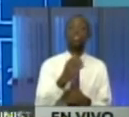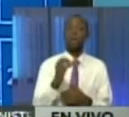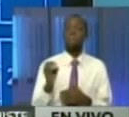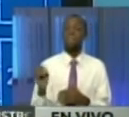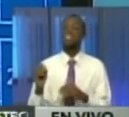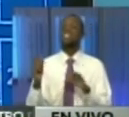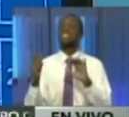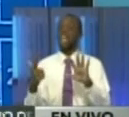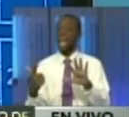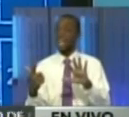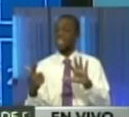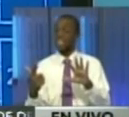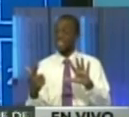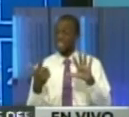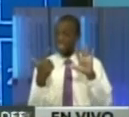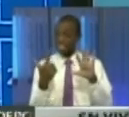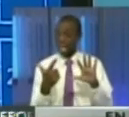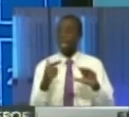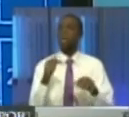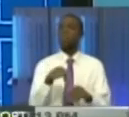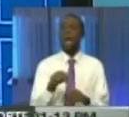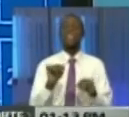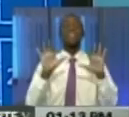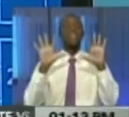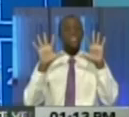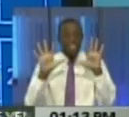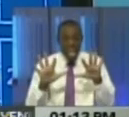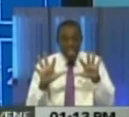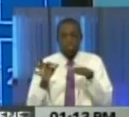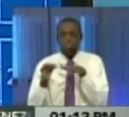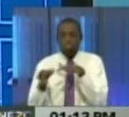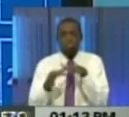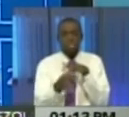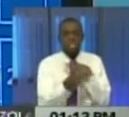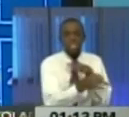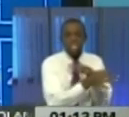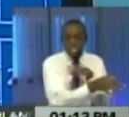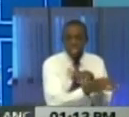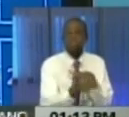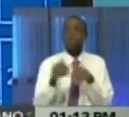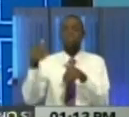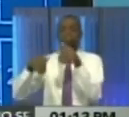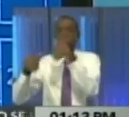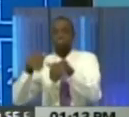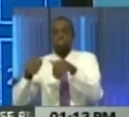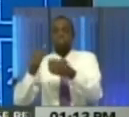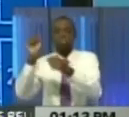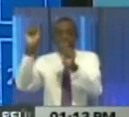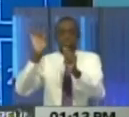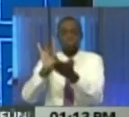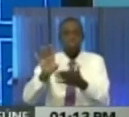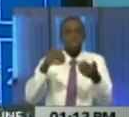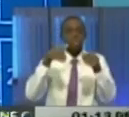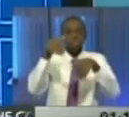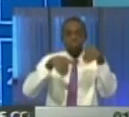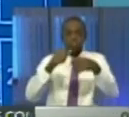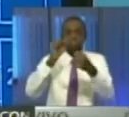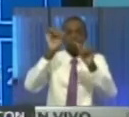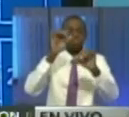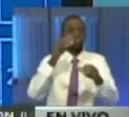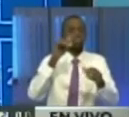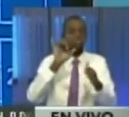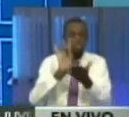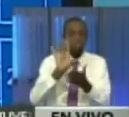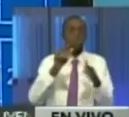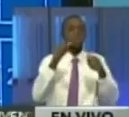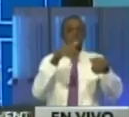referendos revocatorios que se hicieron en el país en 10 municipios diferentes. Allí tenemos también, se hizo la solicitud